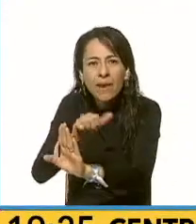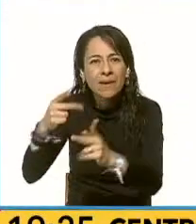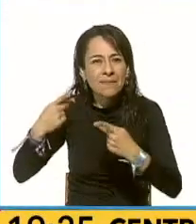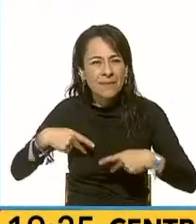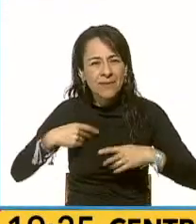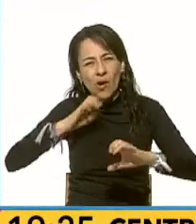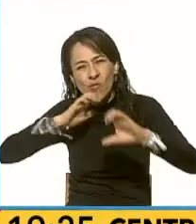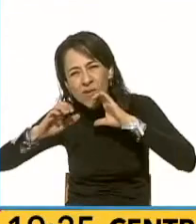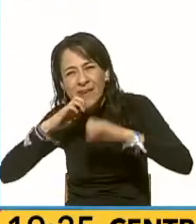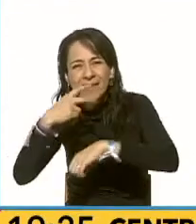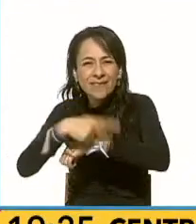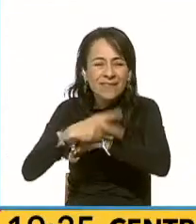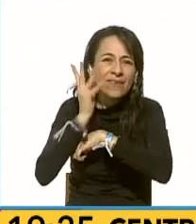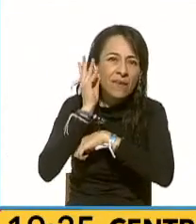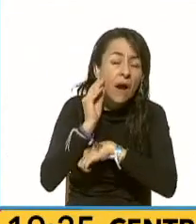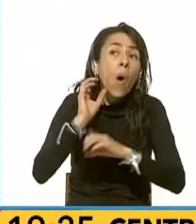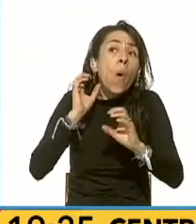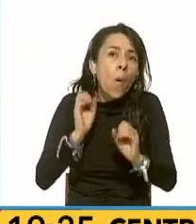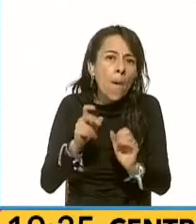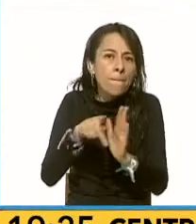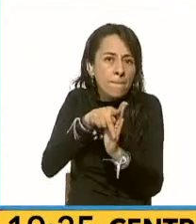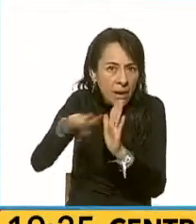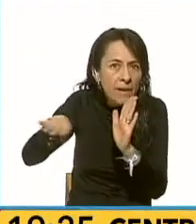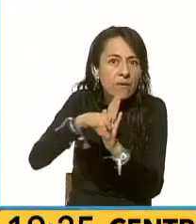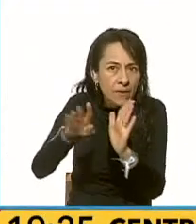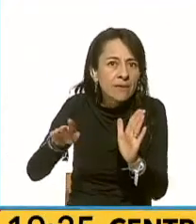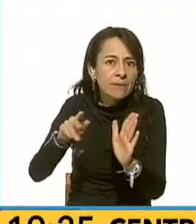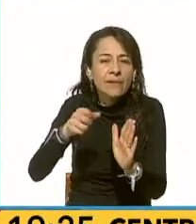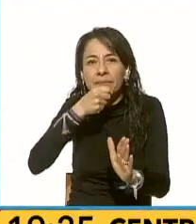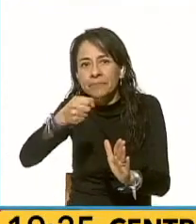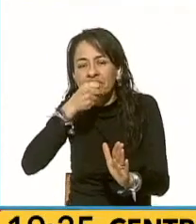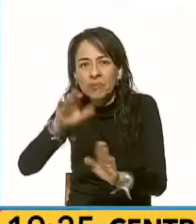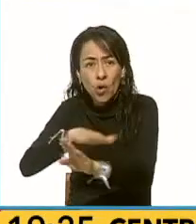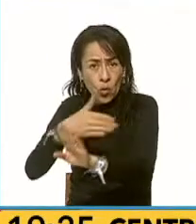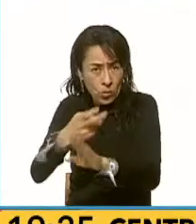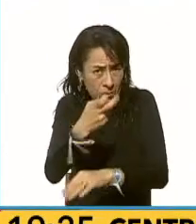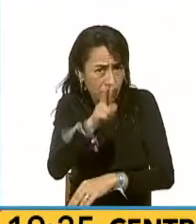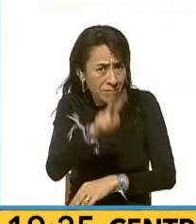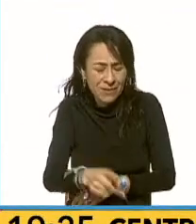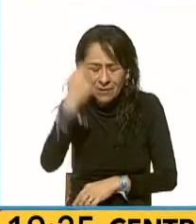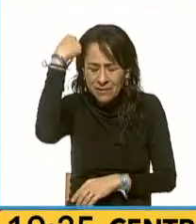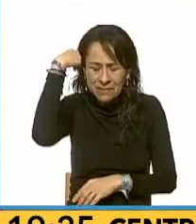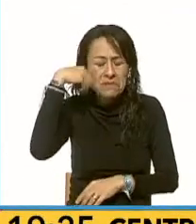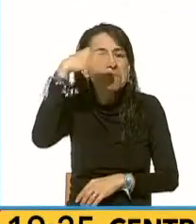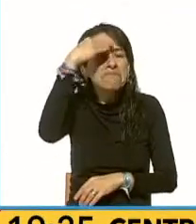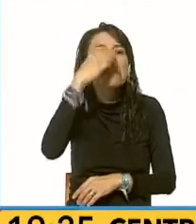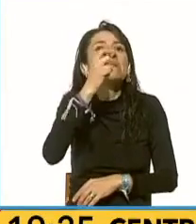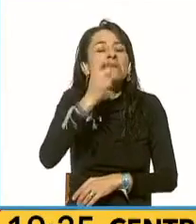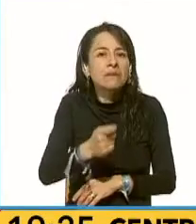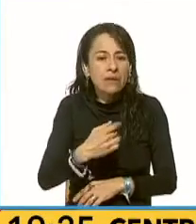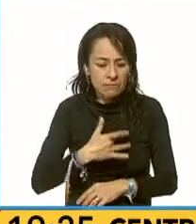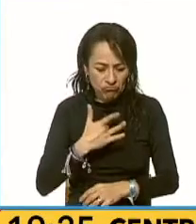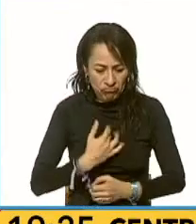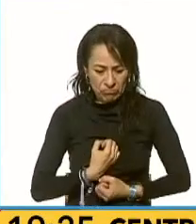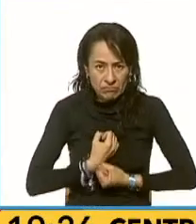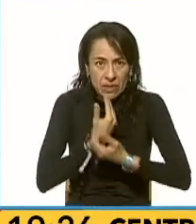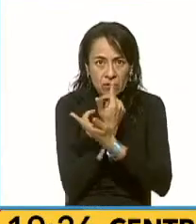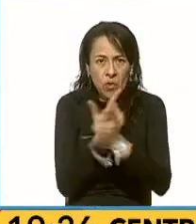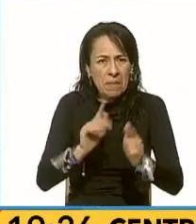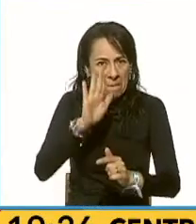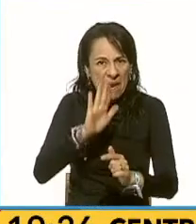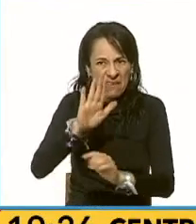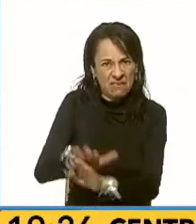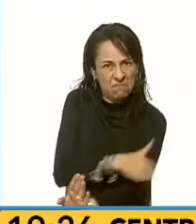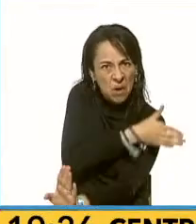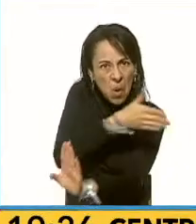sí me parece que es una vulneración a la libertad de expresión. Y por supuesto que me parece que esa es la intención de